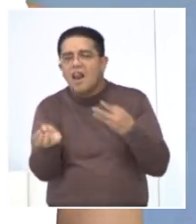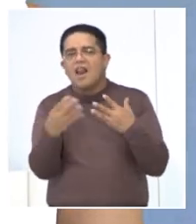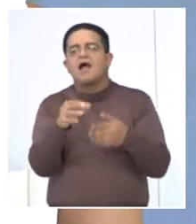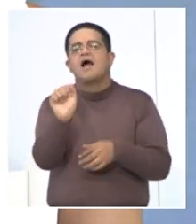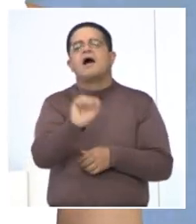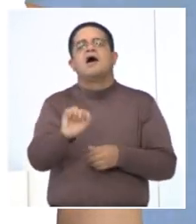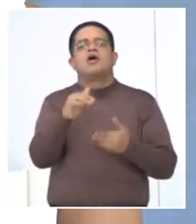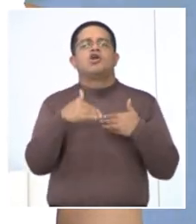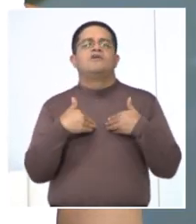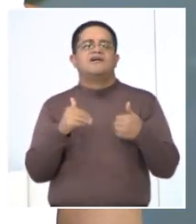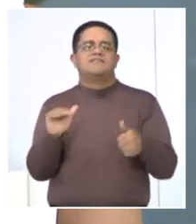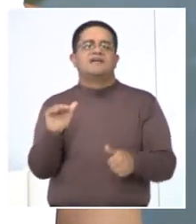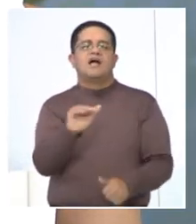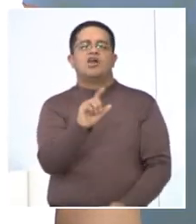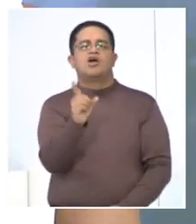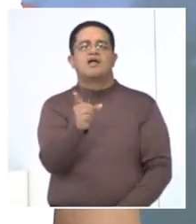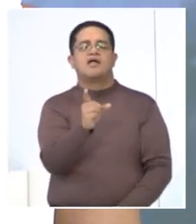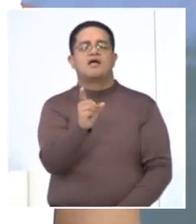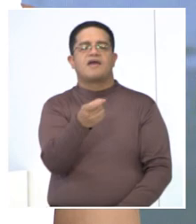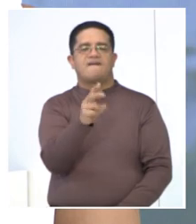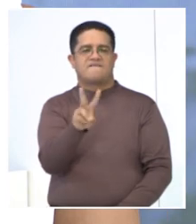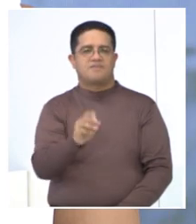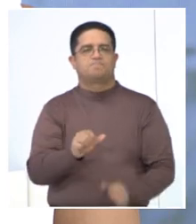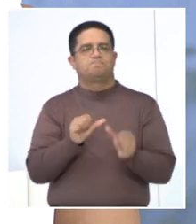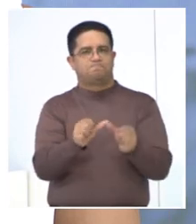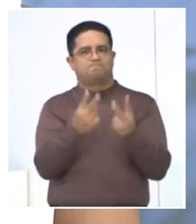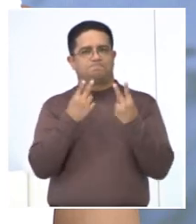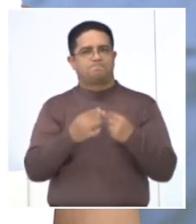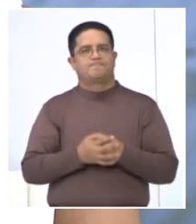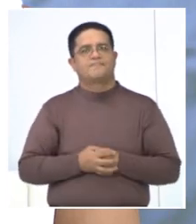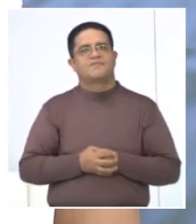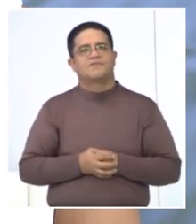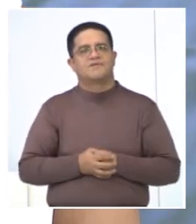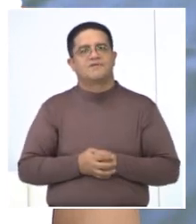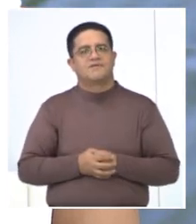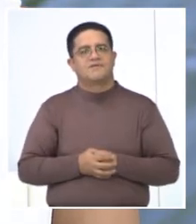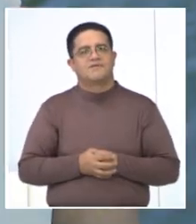sociales, @salud_gb, @DanielaJSalas. Volvemos.